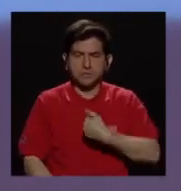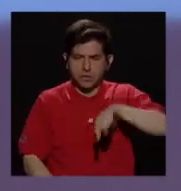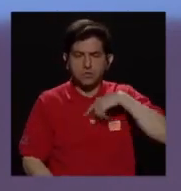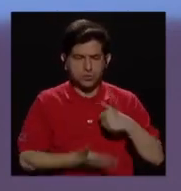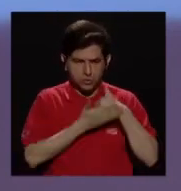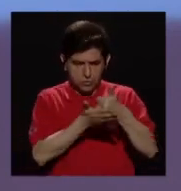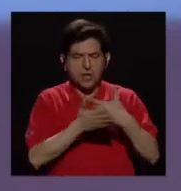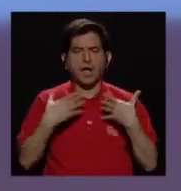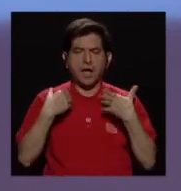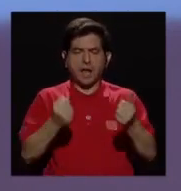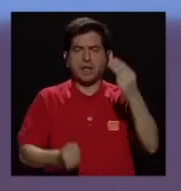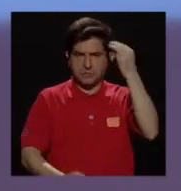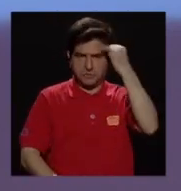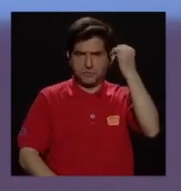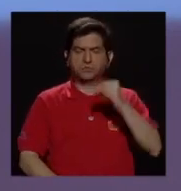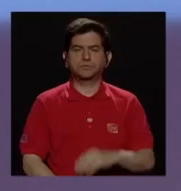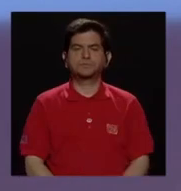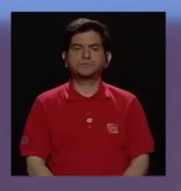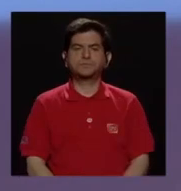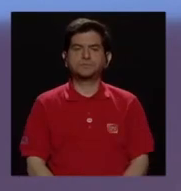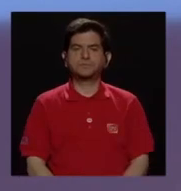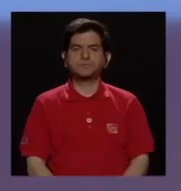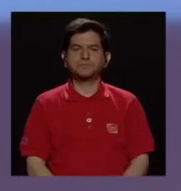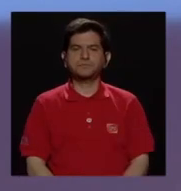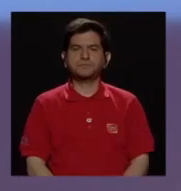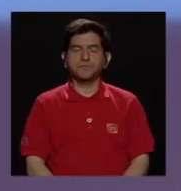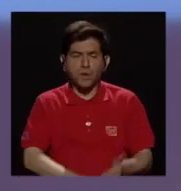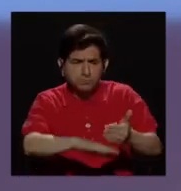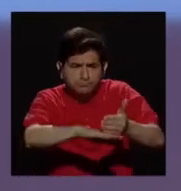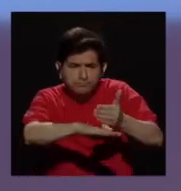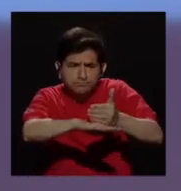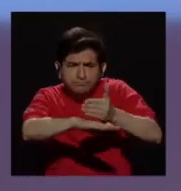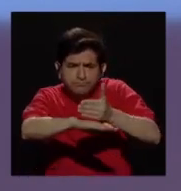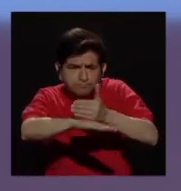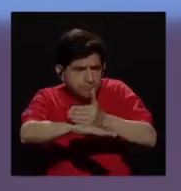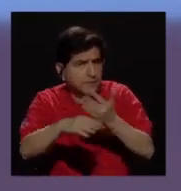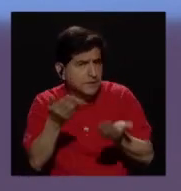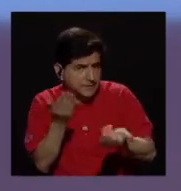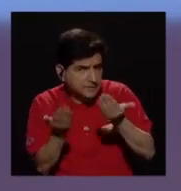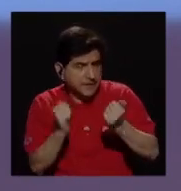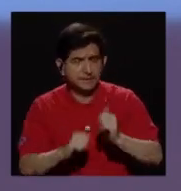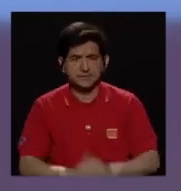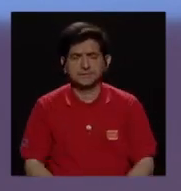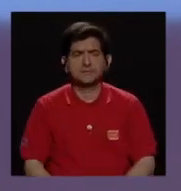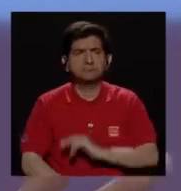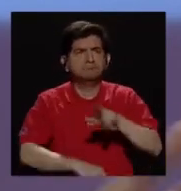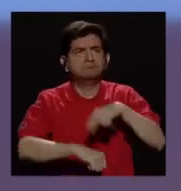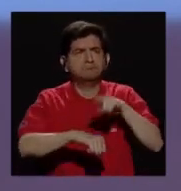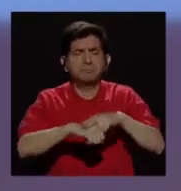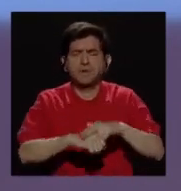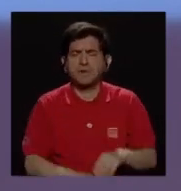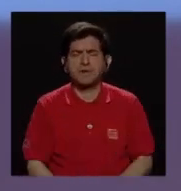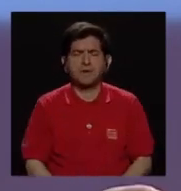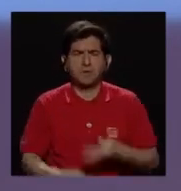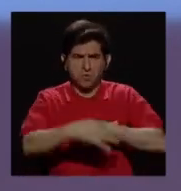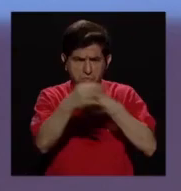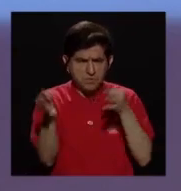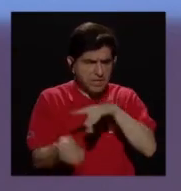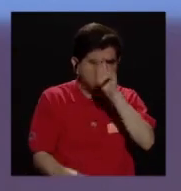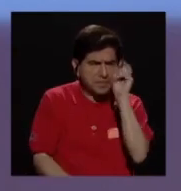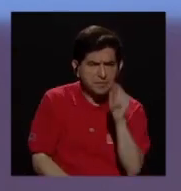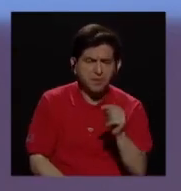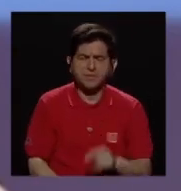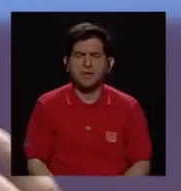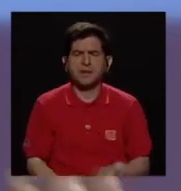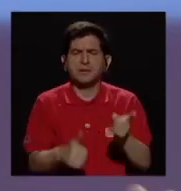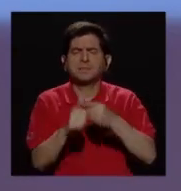a esa salud mental. Y si avanzamos un poquito más, generalmente cuando hacemos taller y preguntamos ¿cuándo